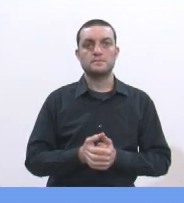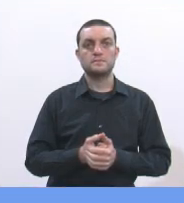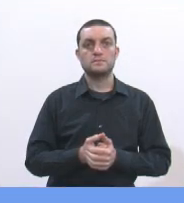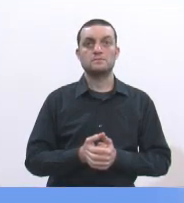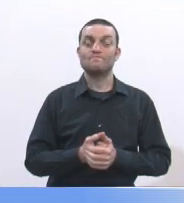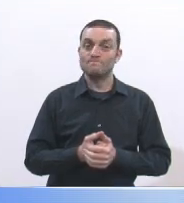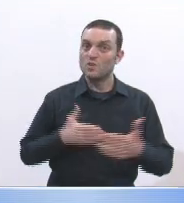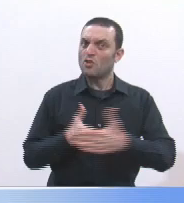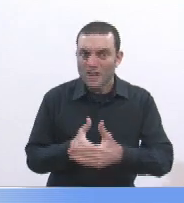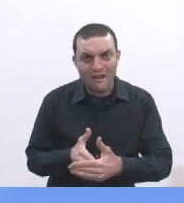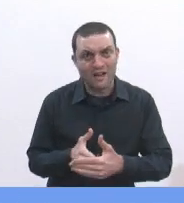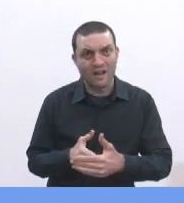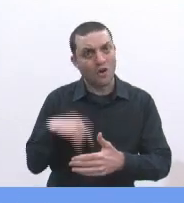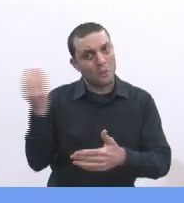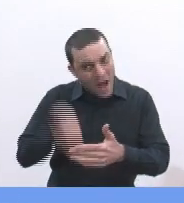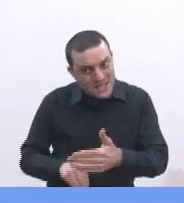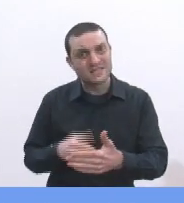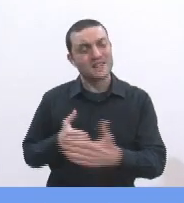es una traba más